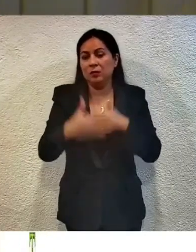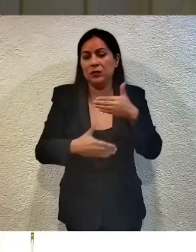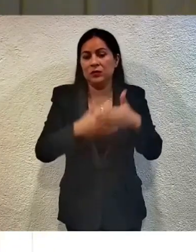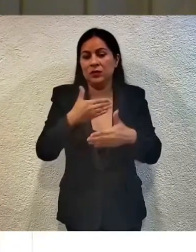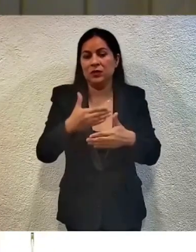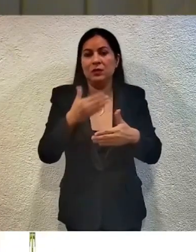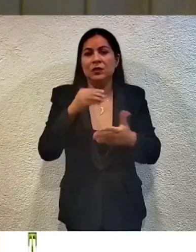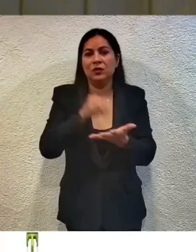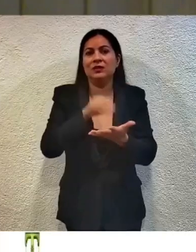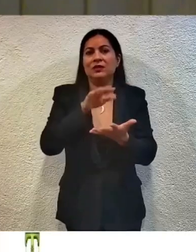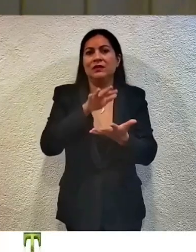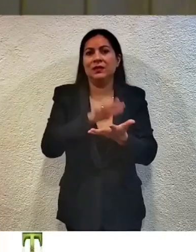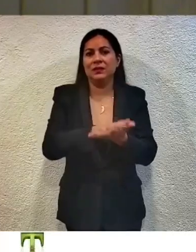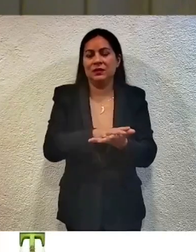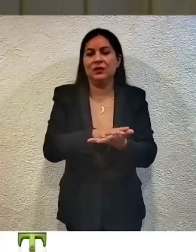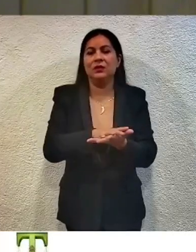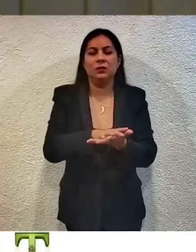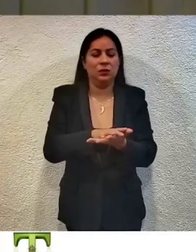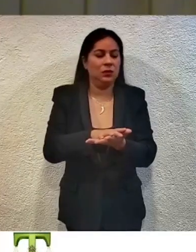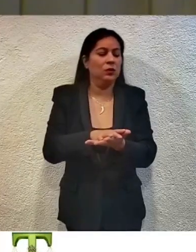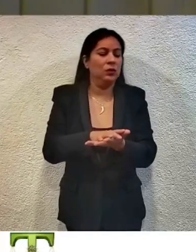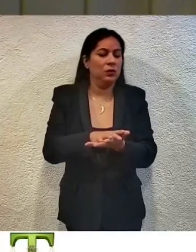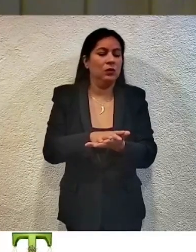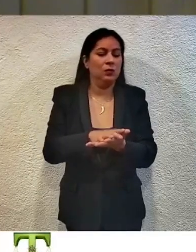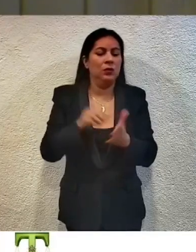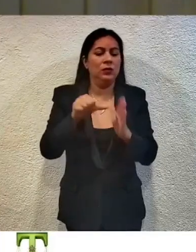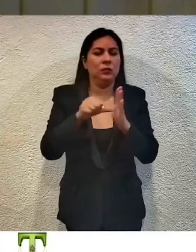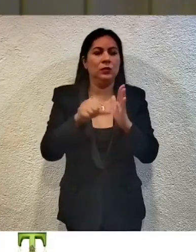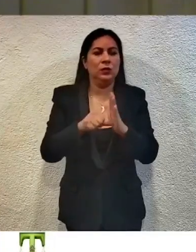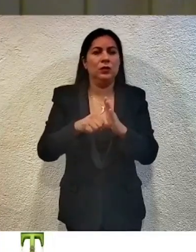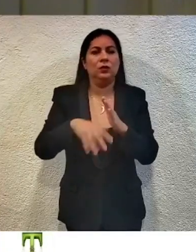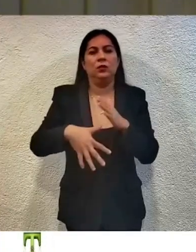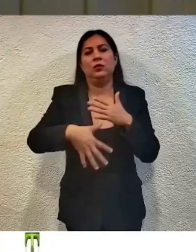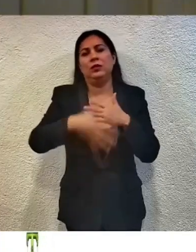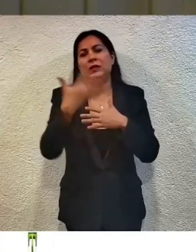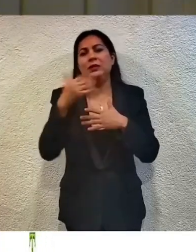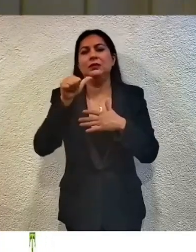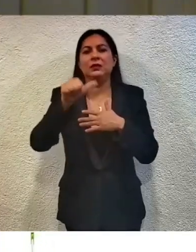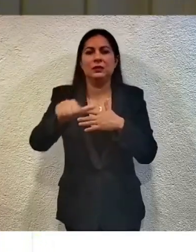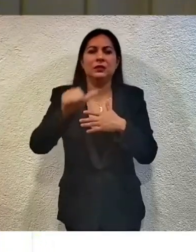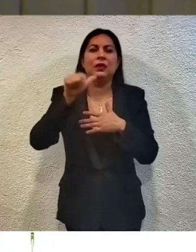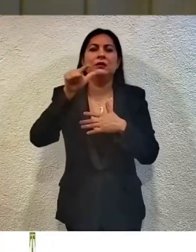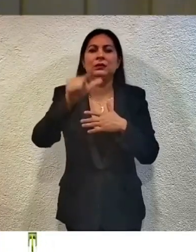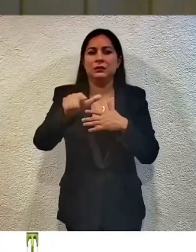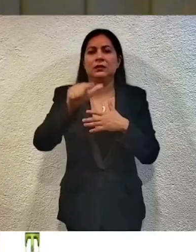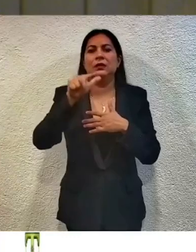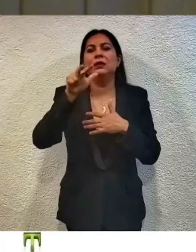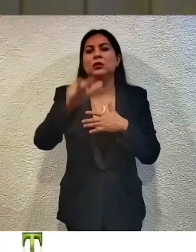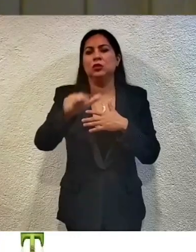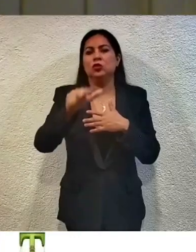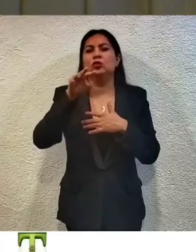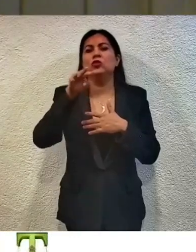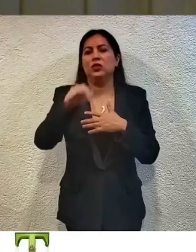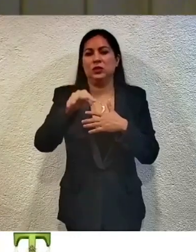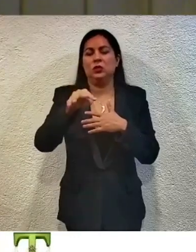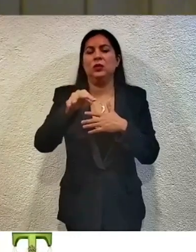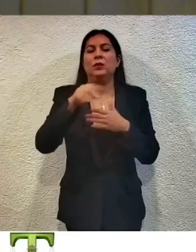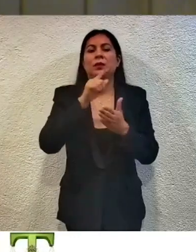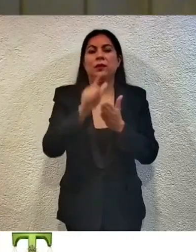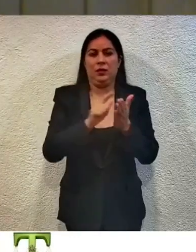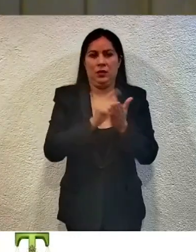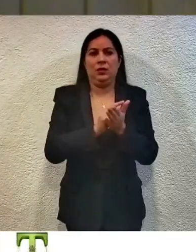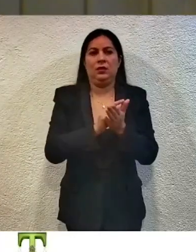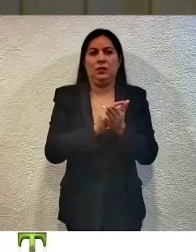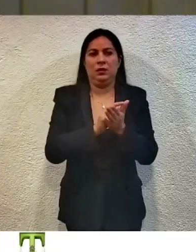procedimiento establecido tanto en los artículos 15, 16, 17, 18 y 19 de la ley